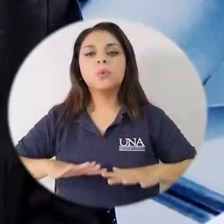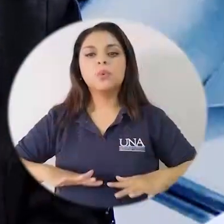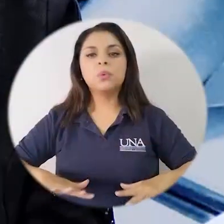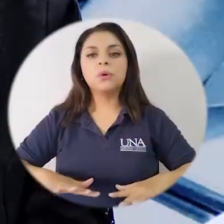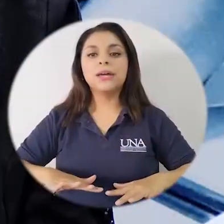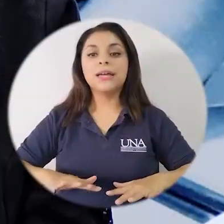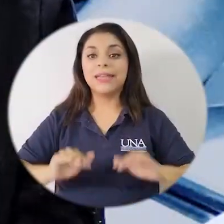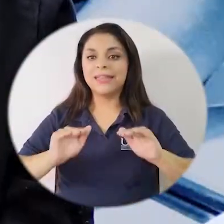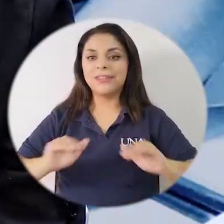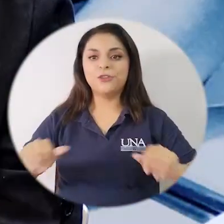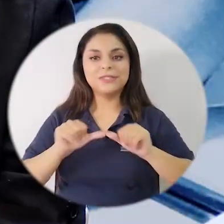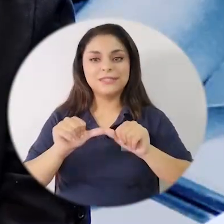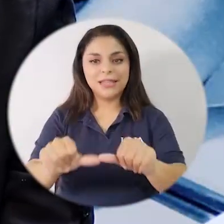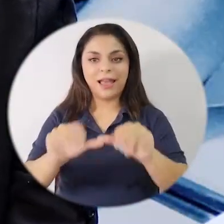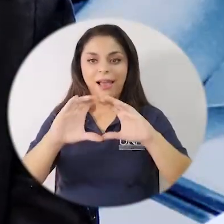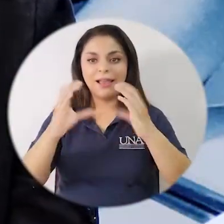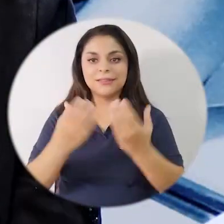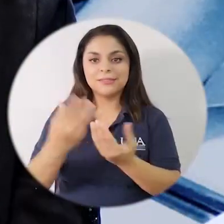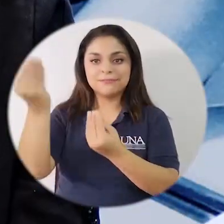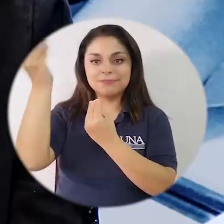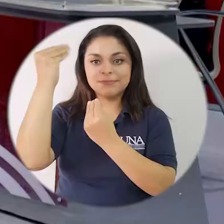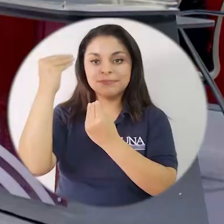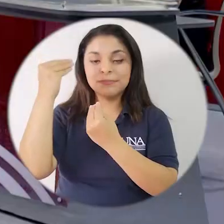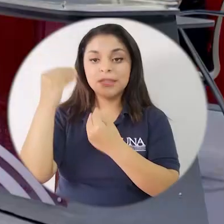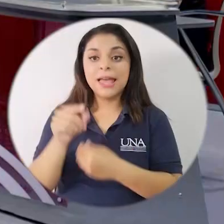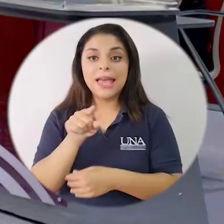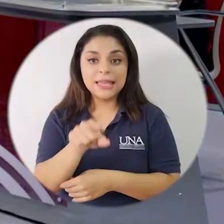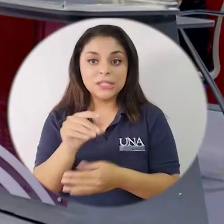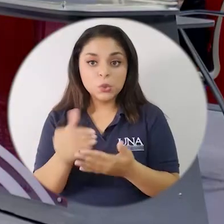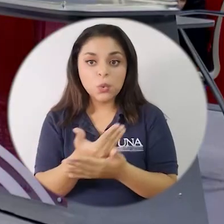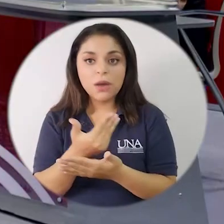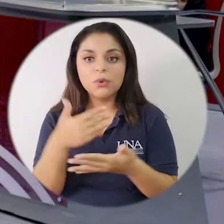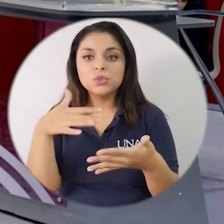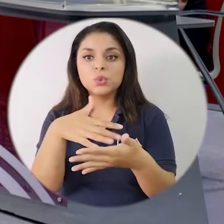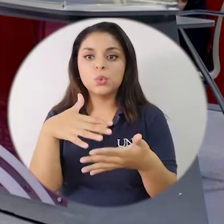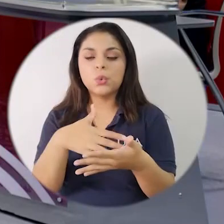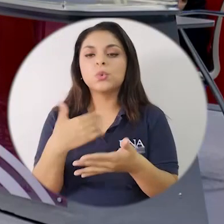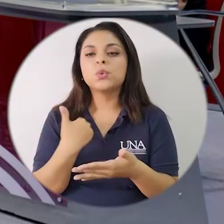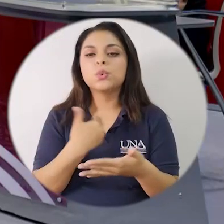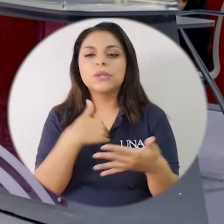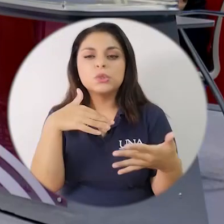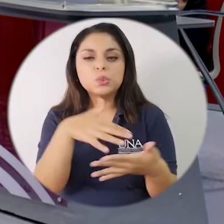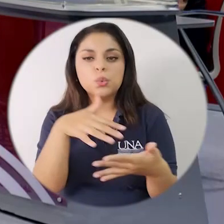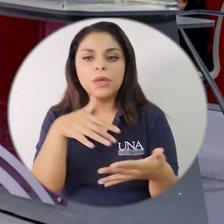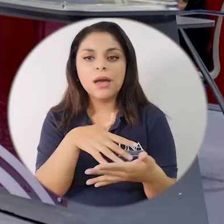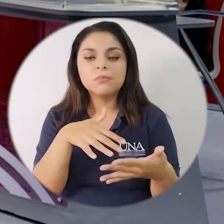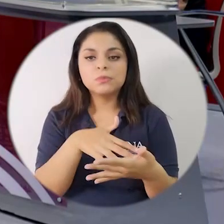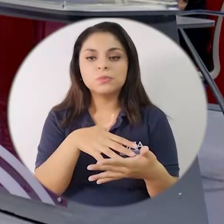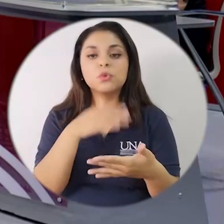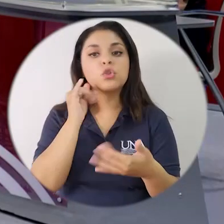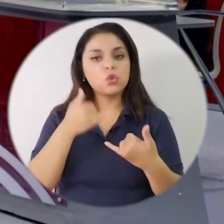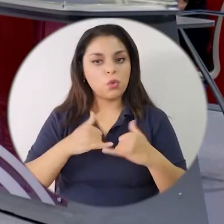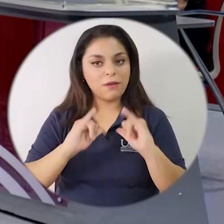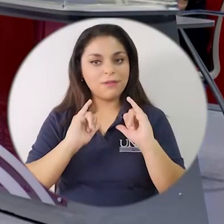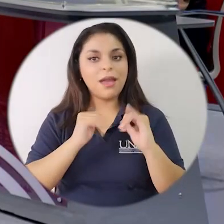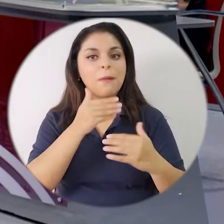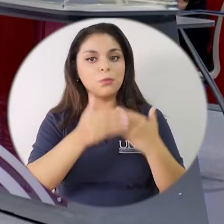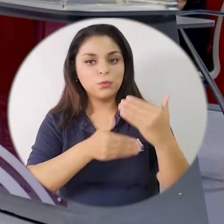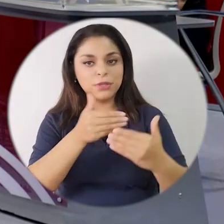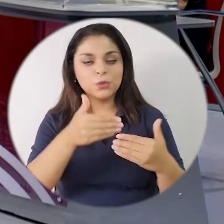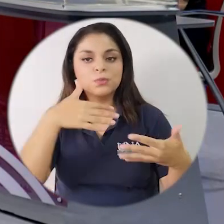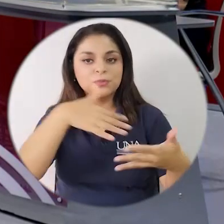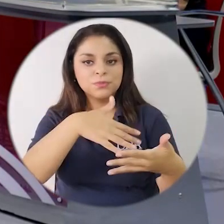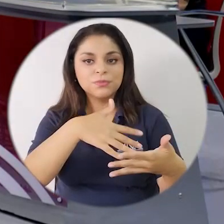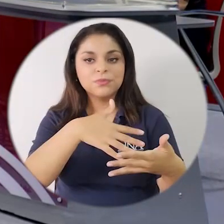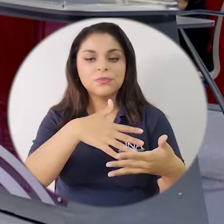de relajación para que el niño continuara en clases. Entonces, con este nuevo estudio, estamos estudiando, está todavía